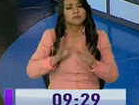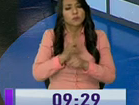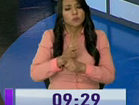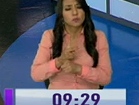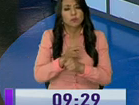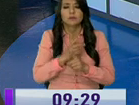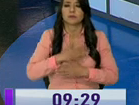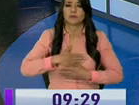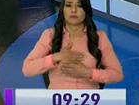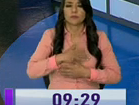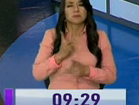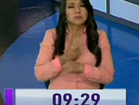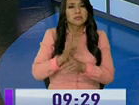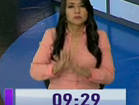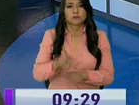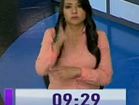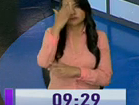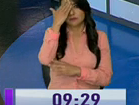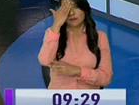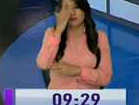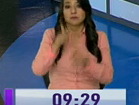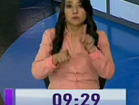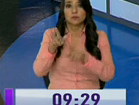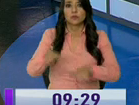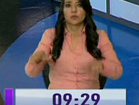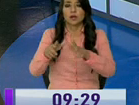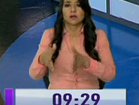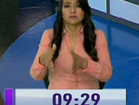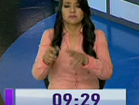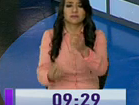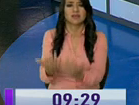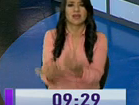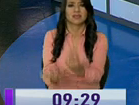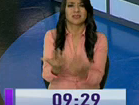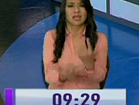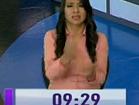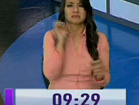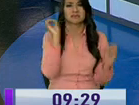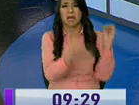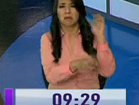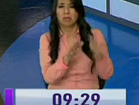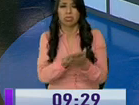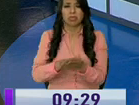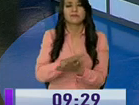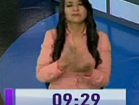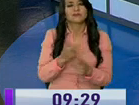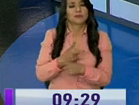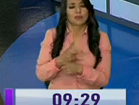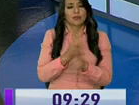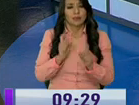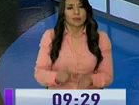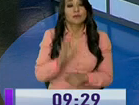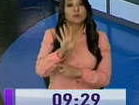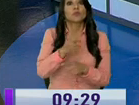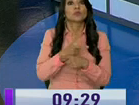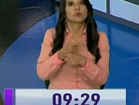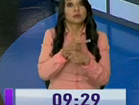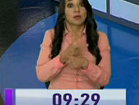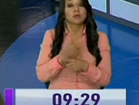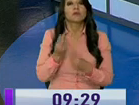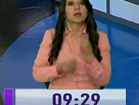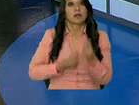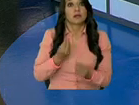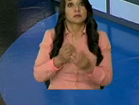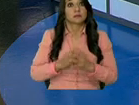las precauciones del caso, pues hay en muchos sectores quema de llantas, violencia, hay que cuidarse. Cuídense, vecinos. Lo que hay que